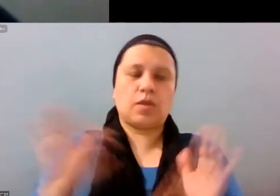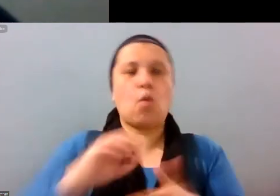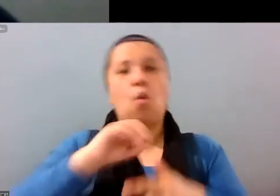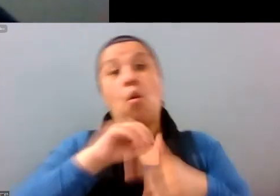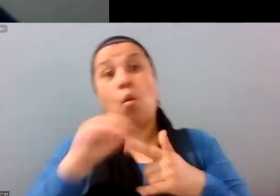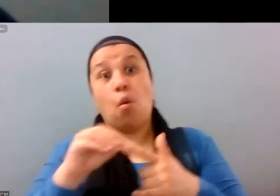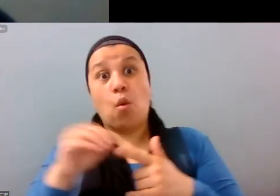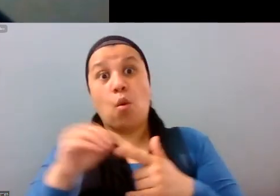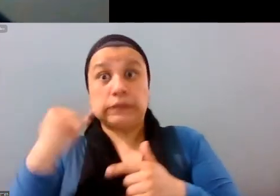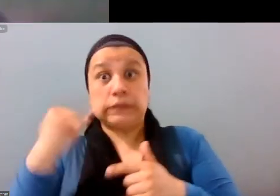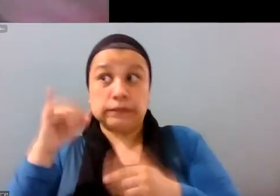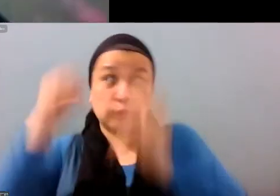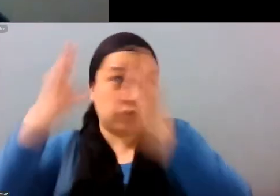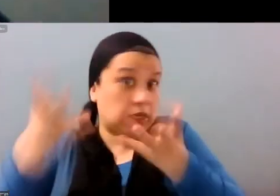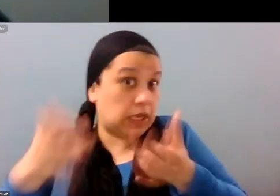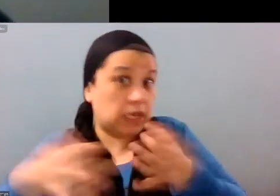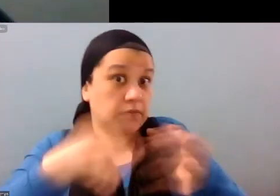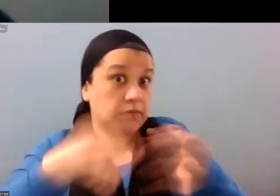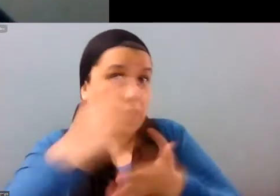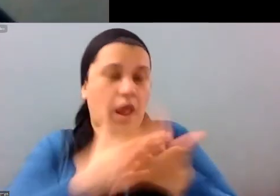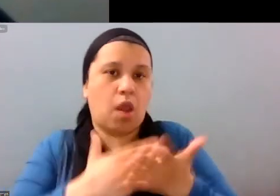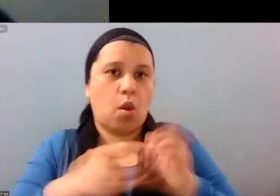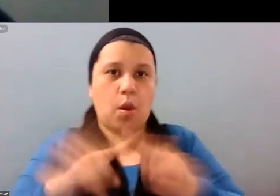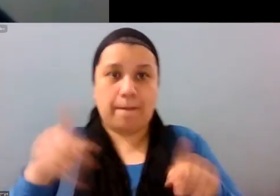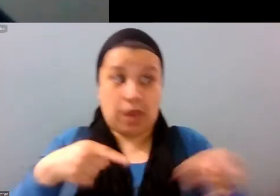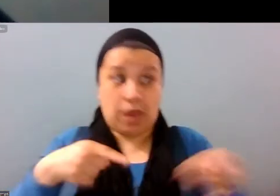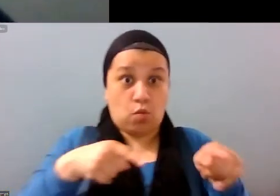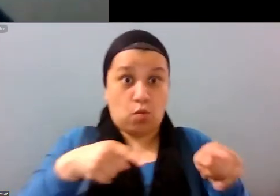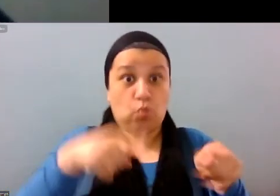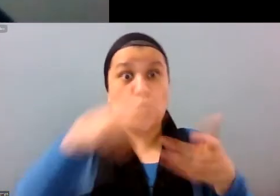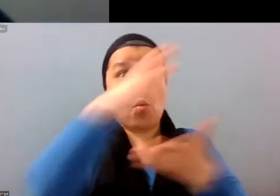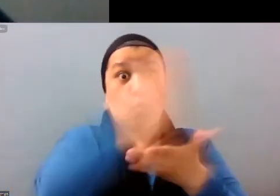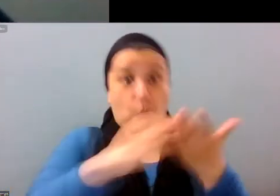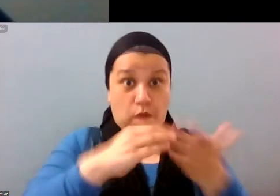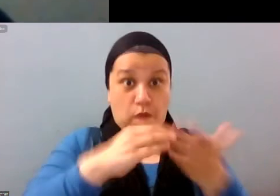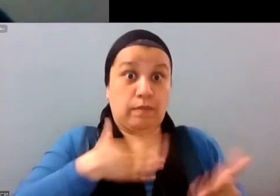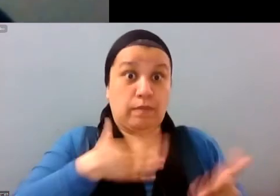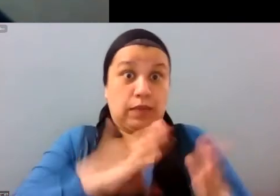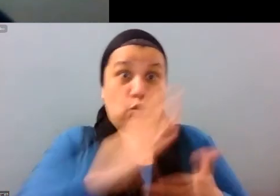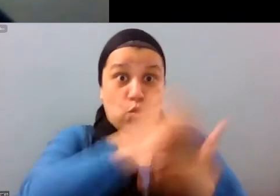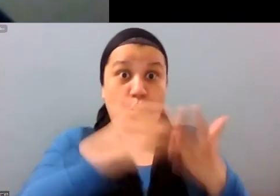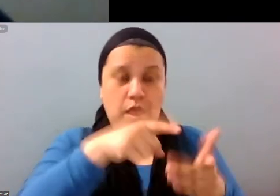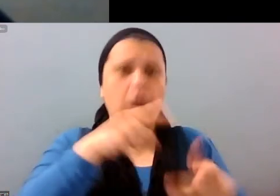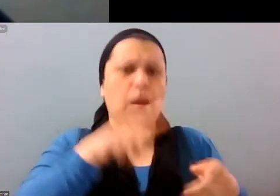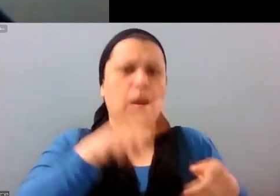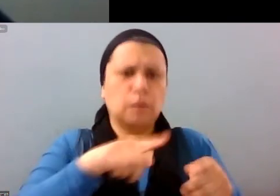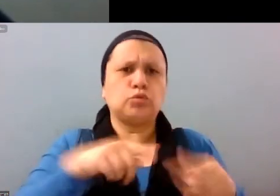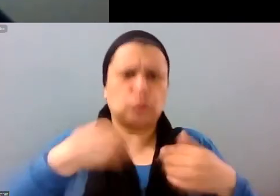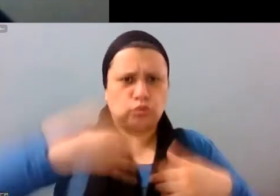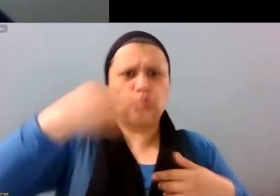quería explicar algo sin embargo el del colegio pues sí él sí se conectaba todas las semanas de lunes a viernes